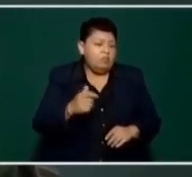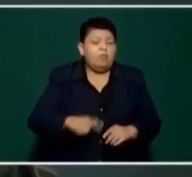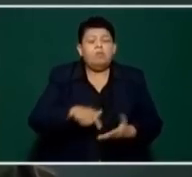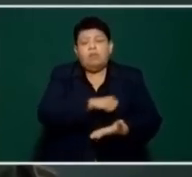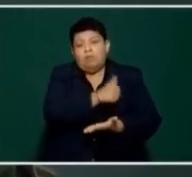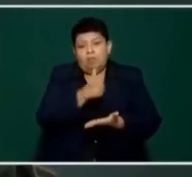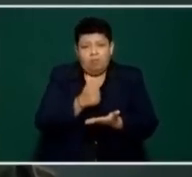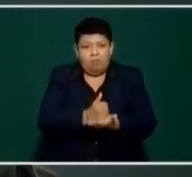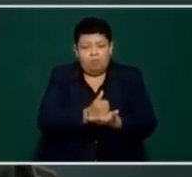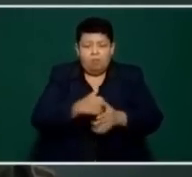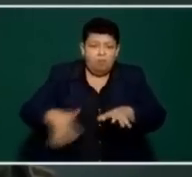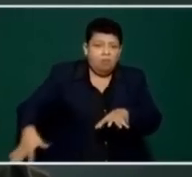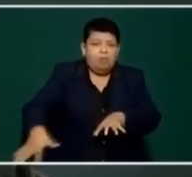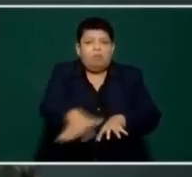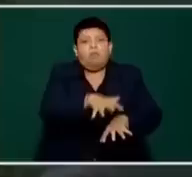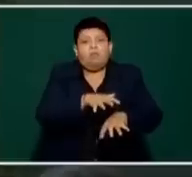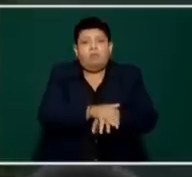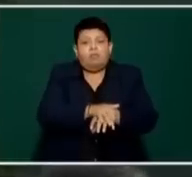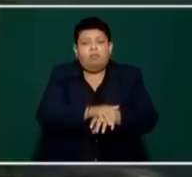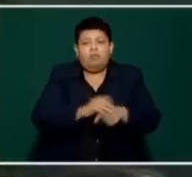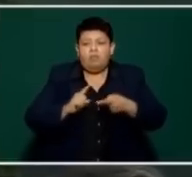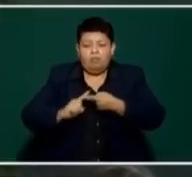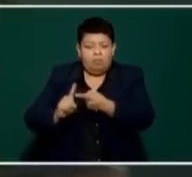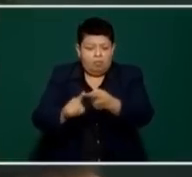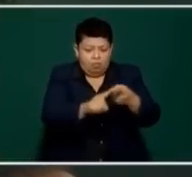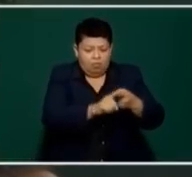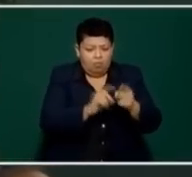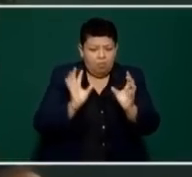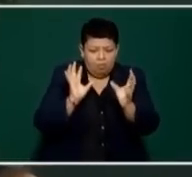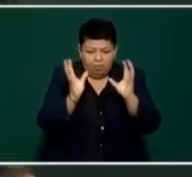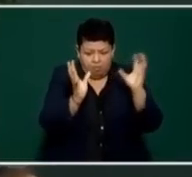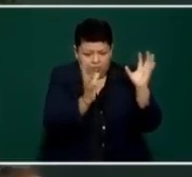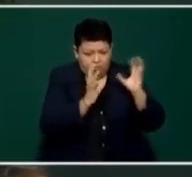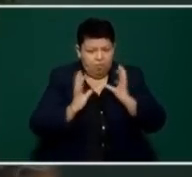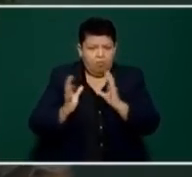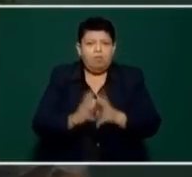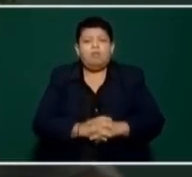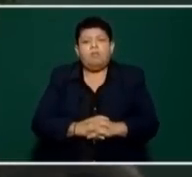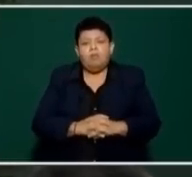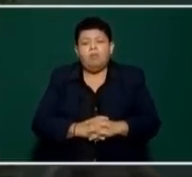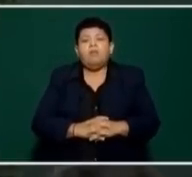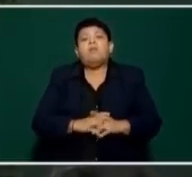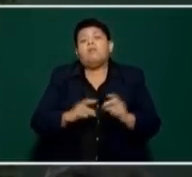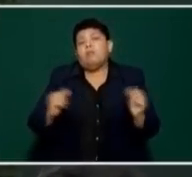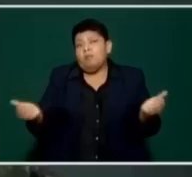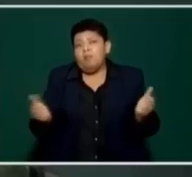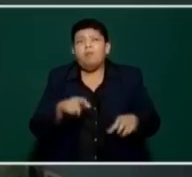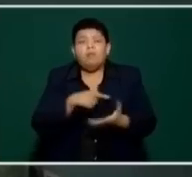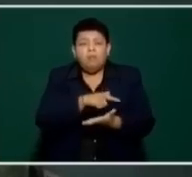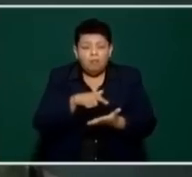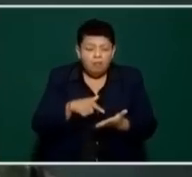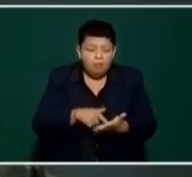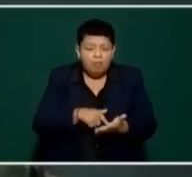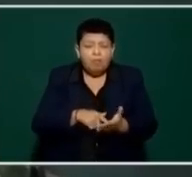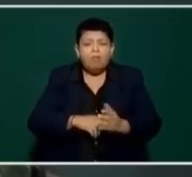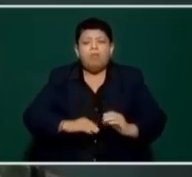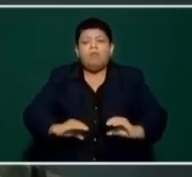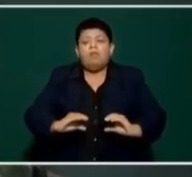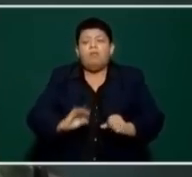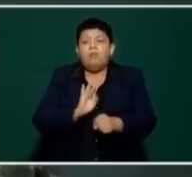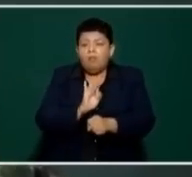están cubriendo diferentes aspectos en relación a la migración. Hay áreas que están atendiendo la cuestión